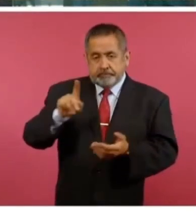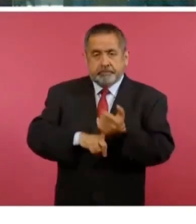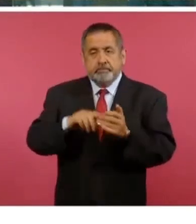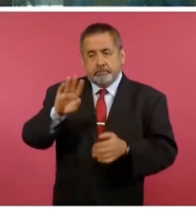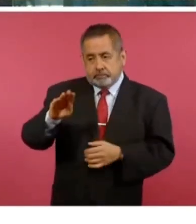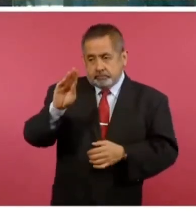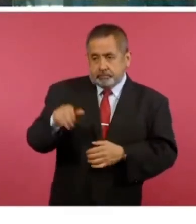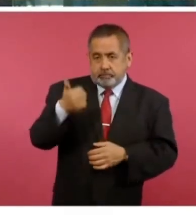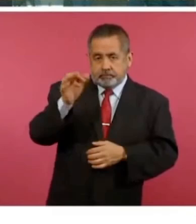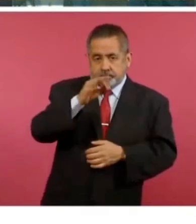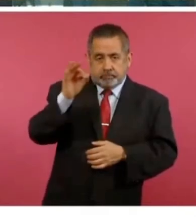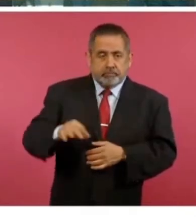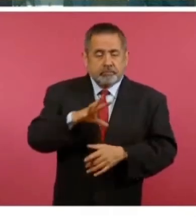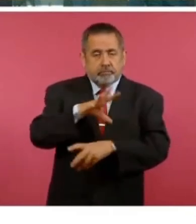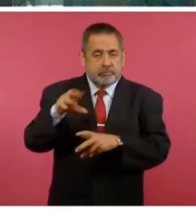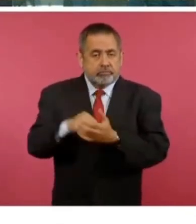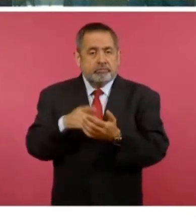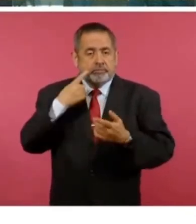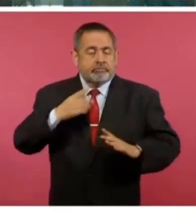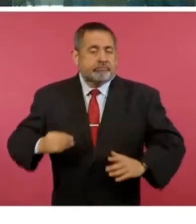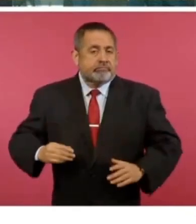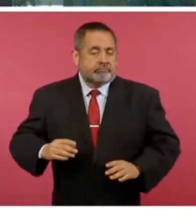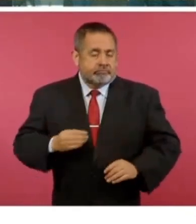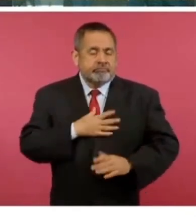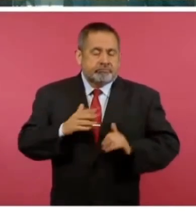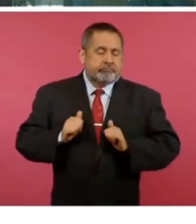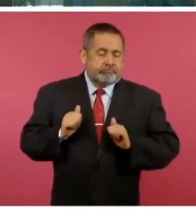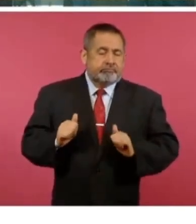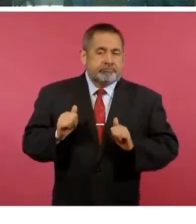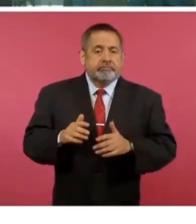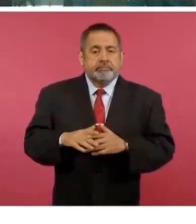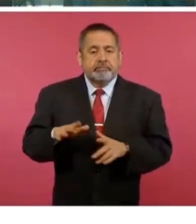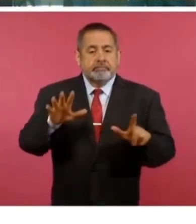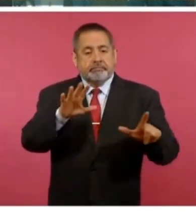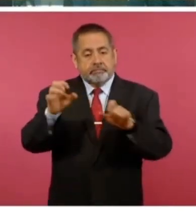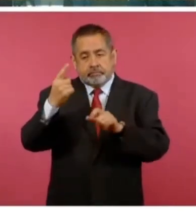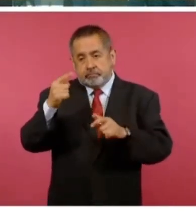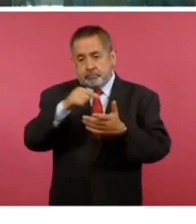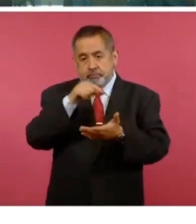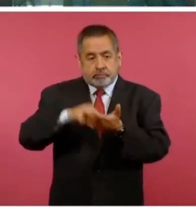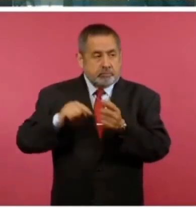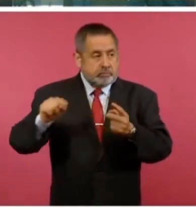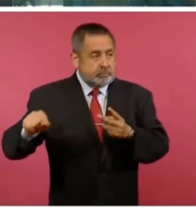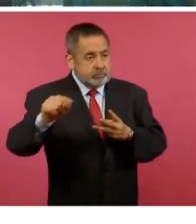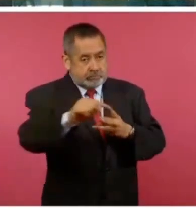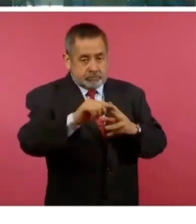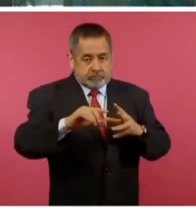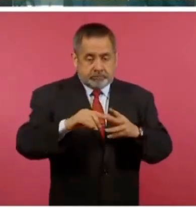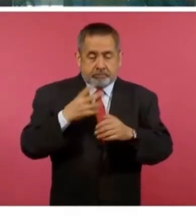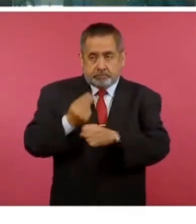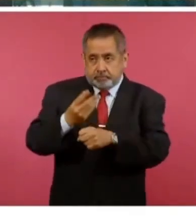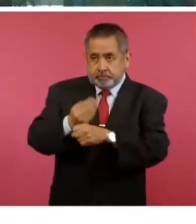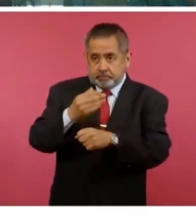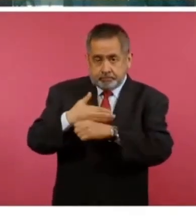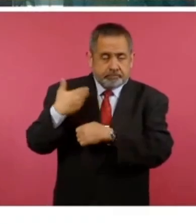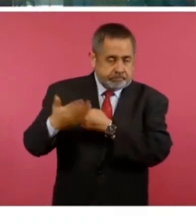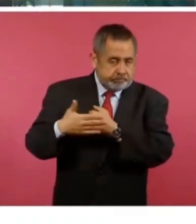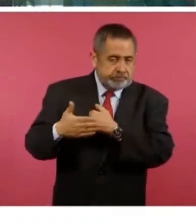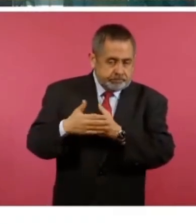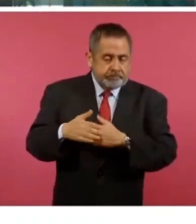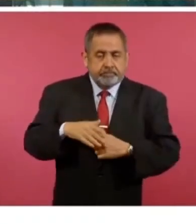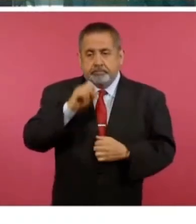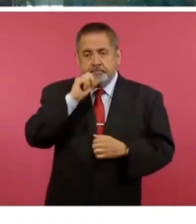96% de los comités de salud para el bienestar, de 701 centros de salud que serán mejorados, y en el caso de